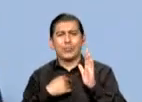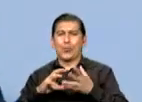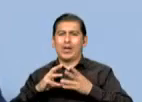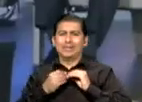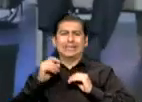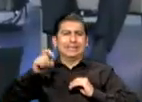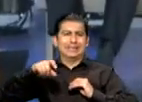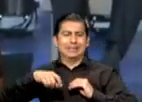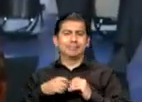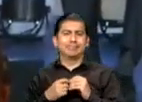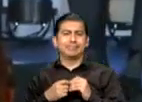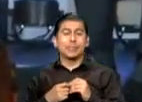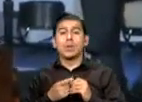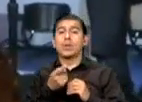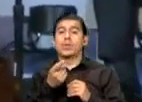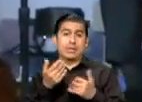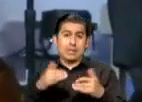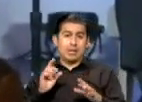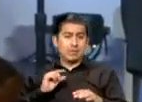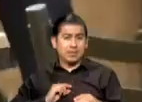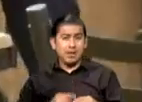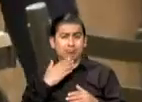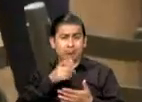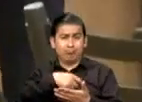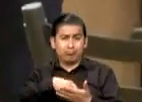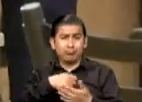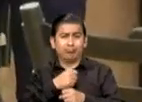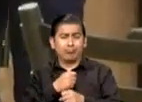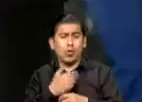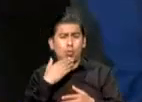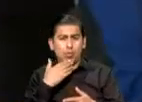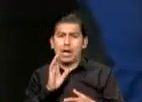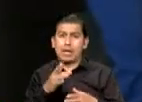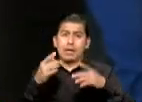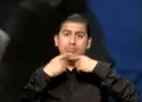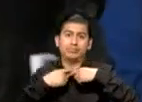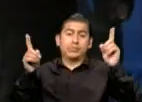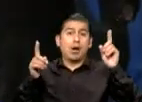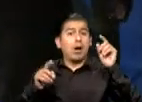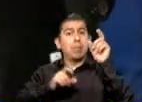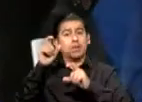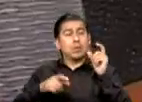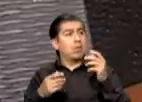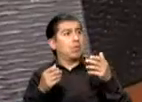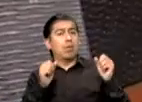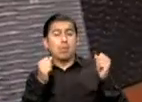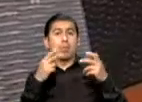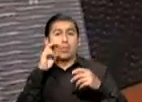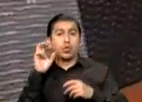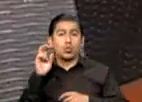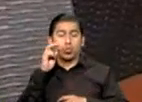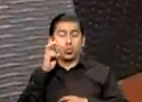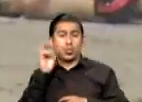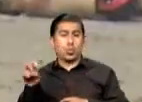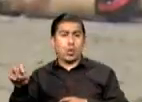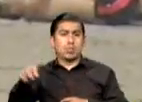esas necesidades. Y aunque aún no se conocen detalles de las nuevas modalidades, el simple anuncio genera ya expectativas. El sector turístico, por